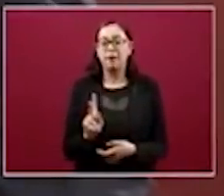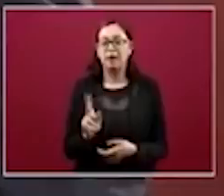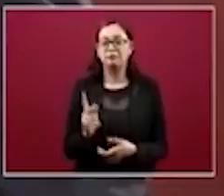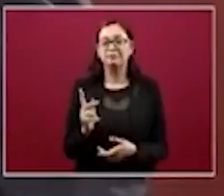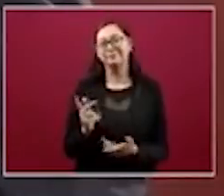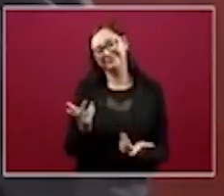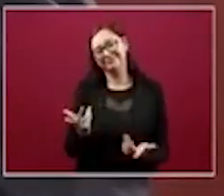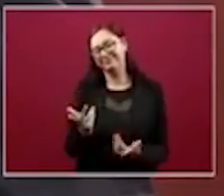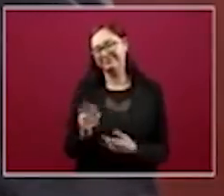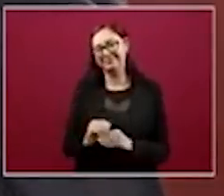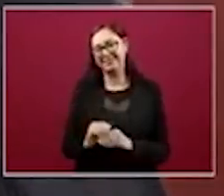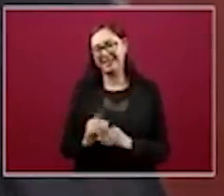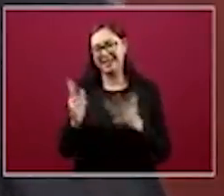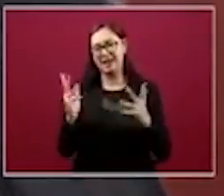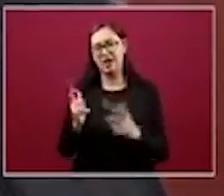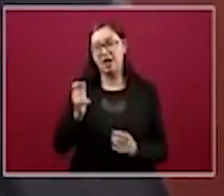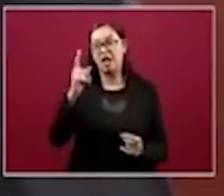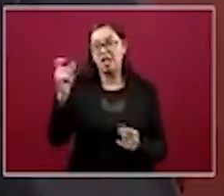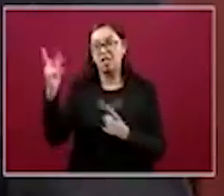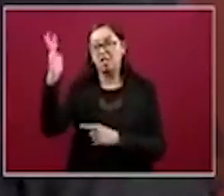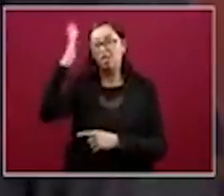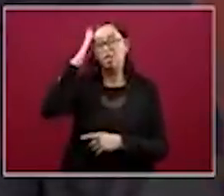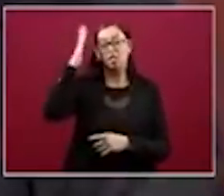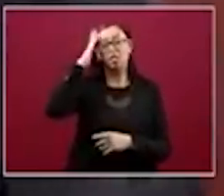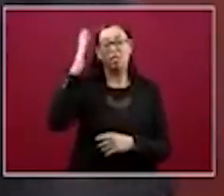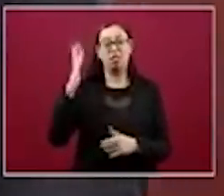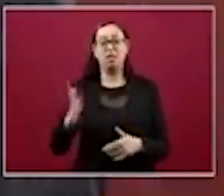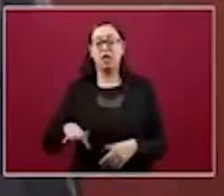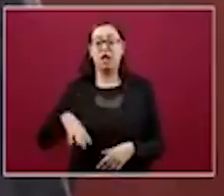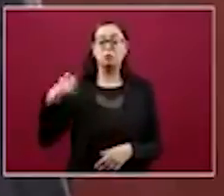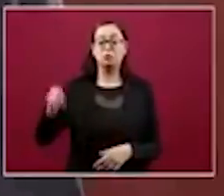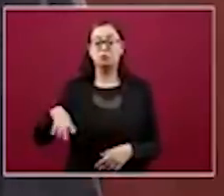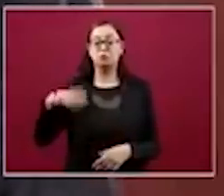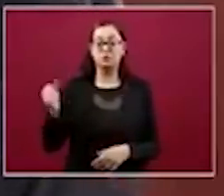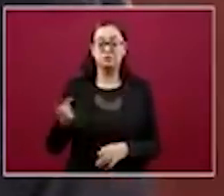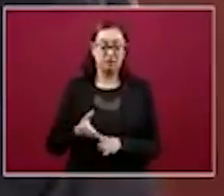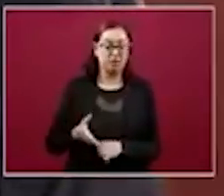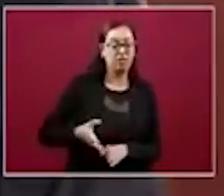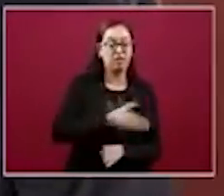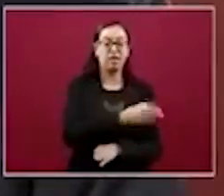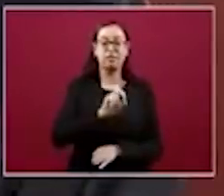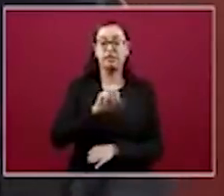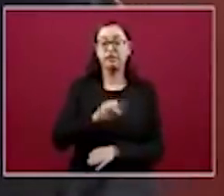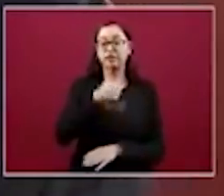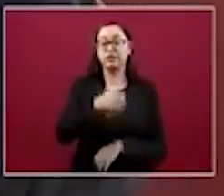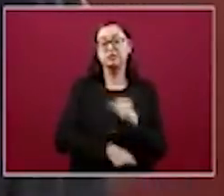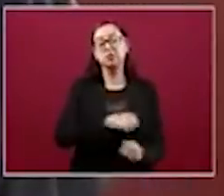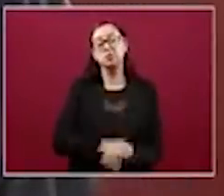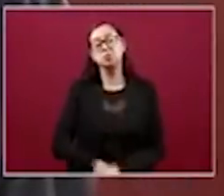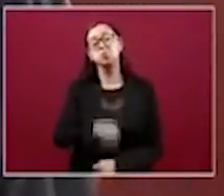oportunismo de algunos dirigentes que durante 36 años de política neoliberal nunca dijeron